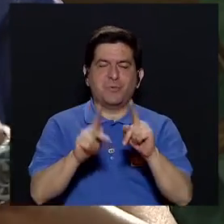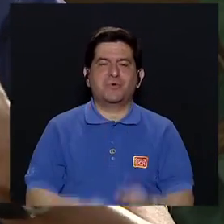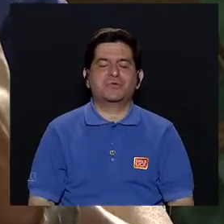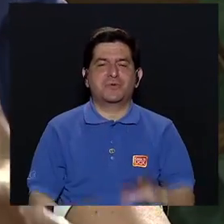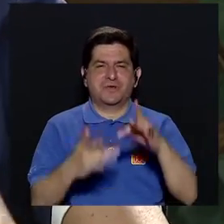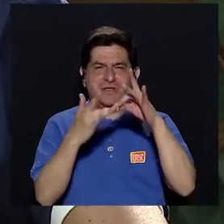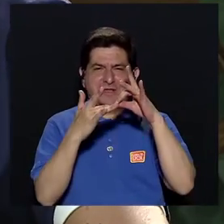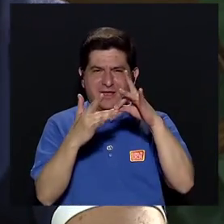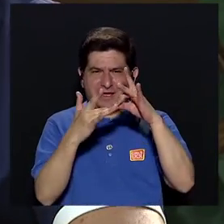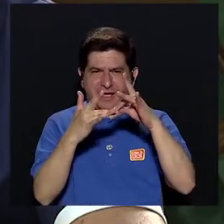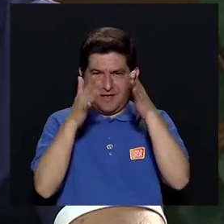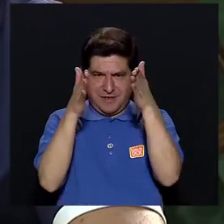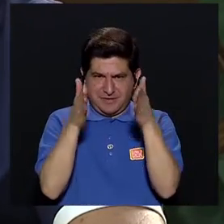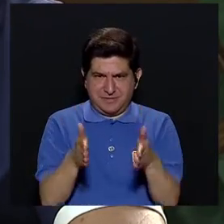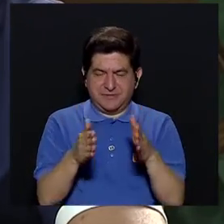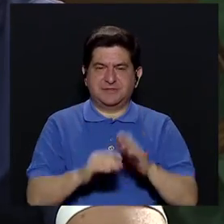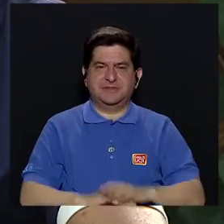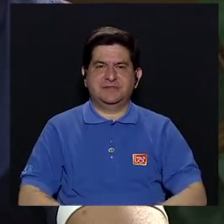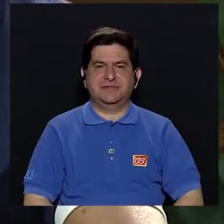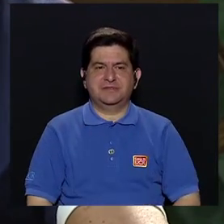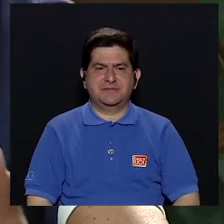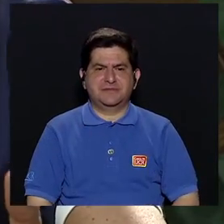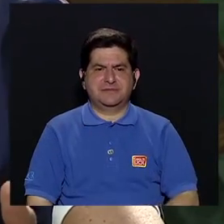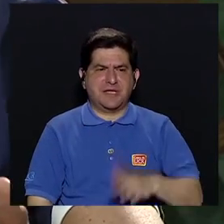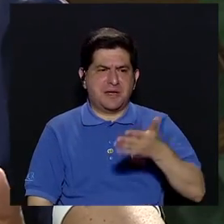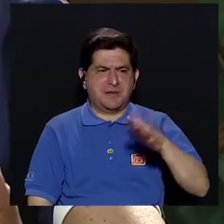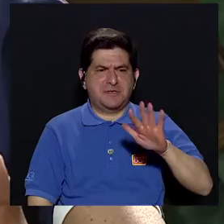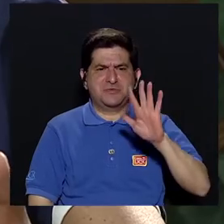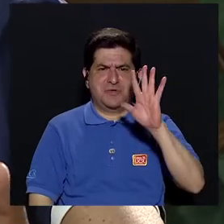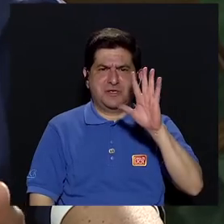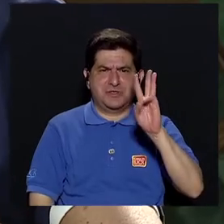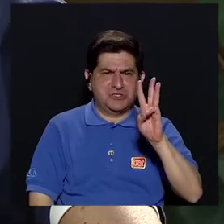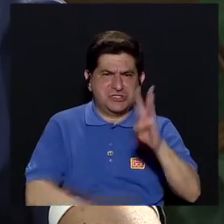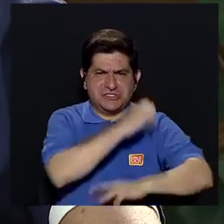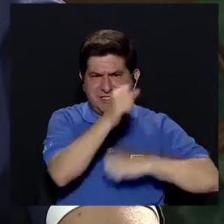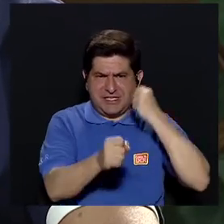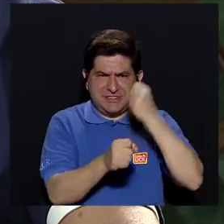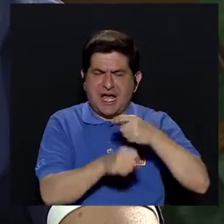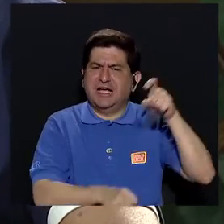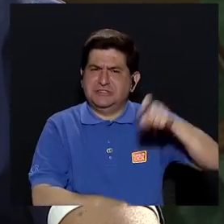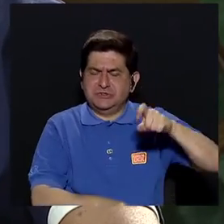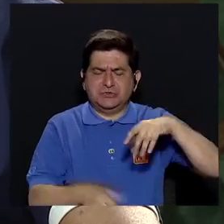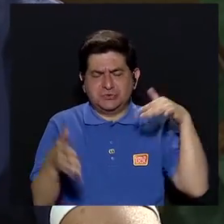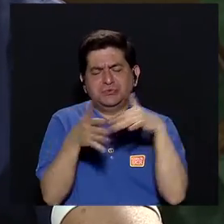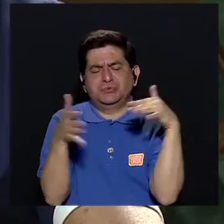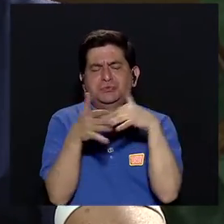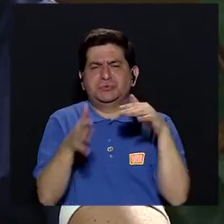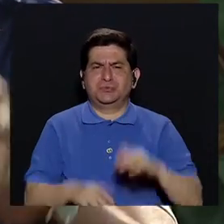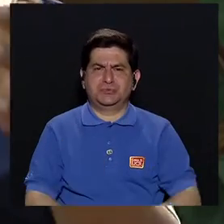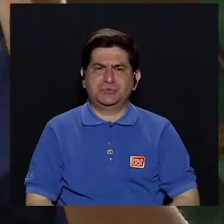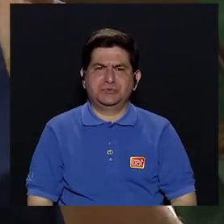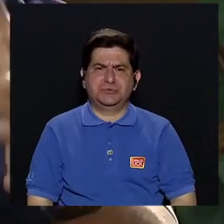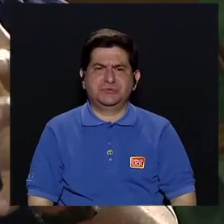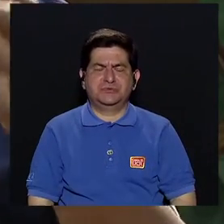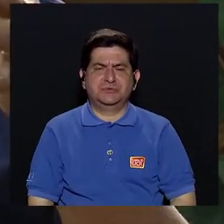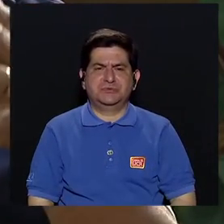permite en una especialidad que dura aproximadamente 6 años para hacerla, ¿verdad? Pues